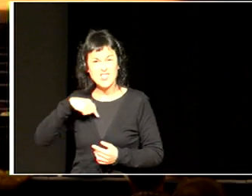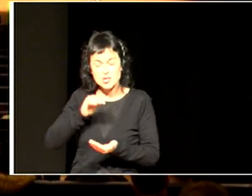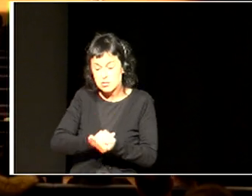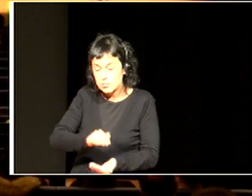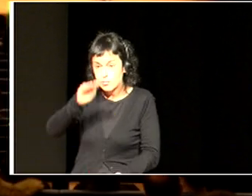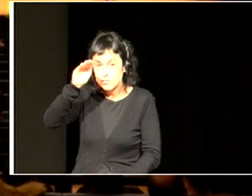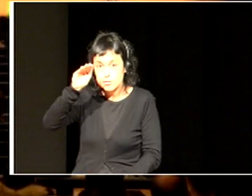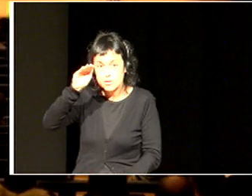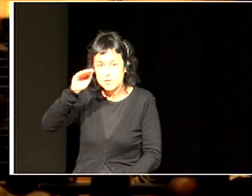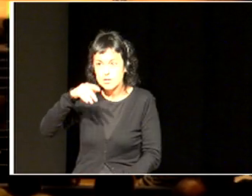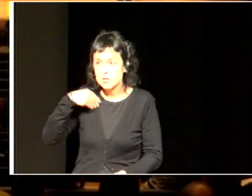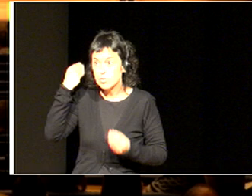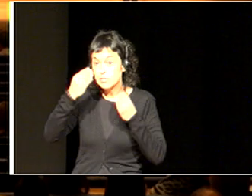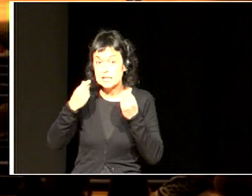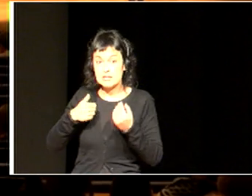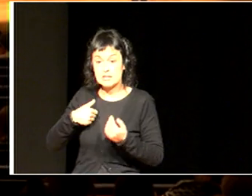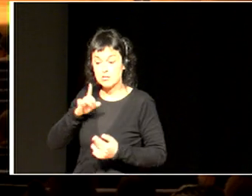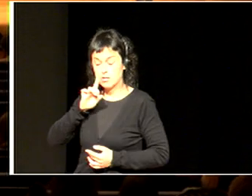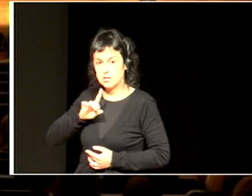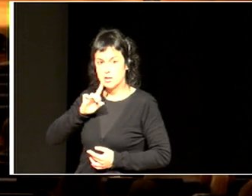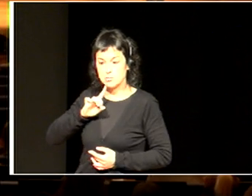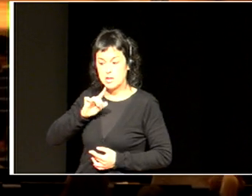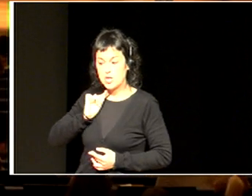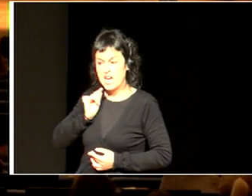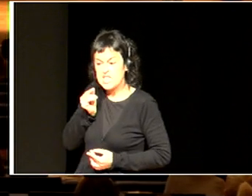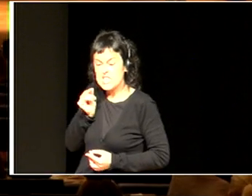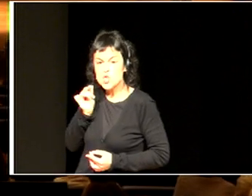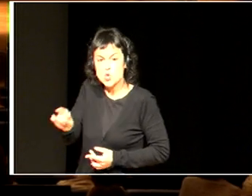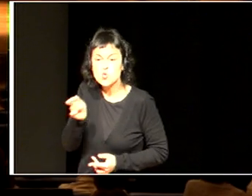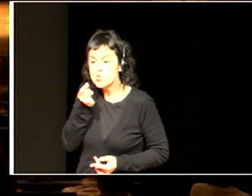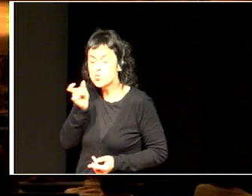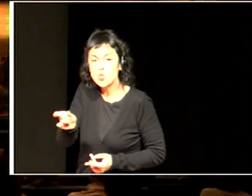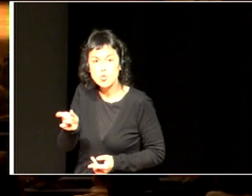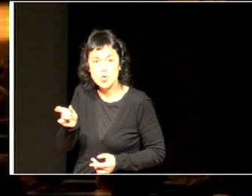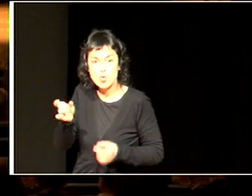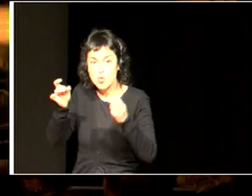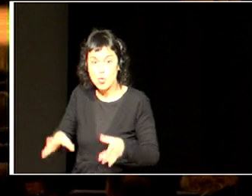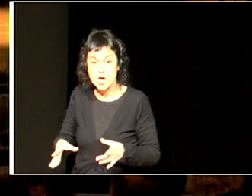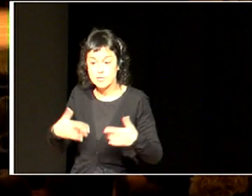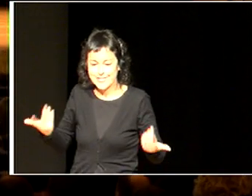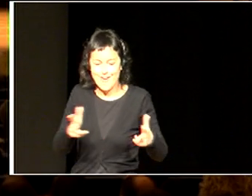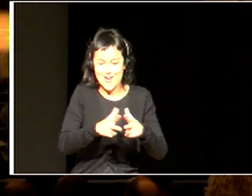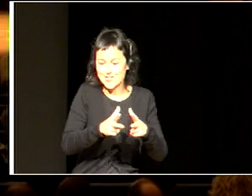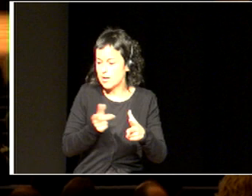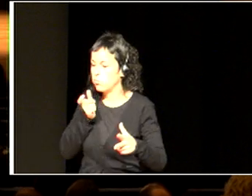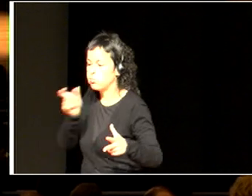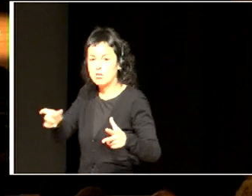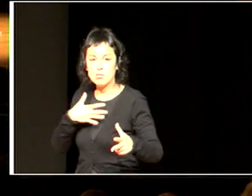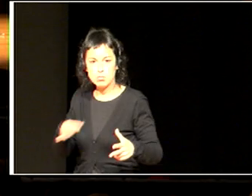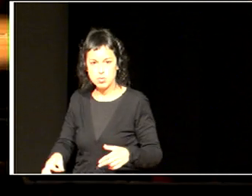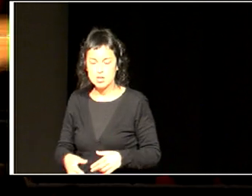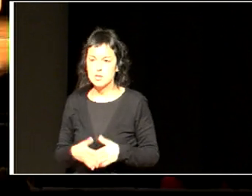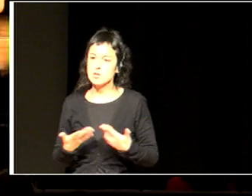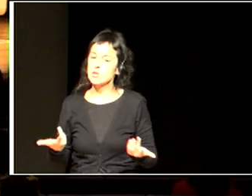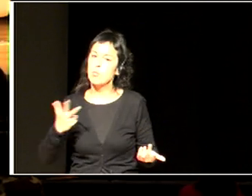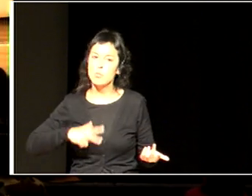sexual es un insulto y por ello la sociedad tiene derecho a insultarnos no dejemos por favor que ningún